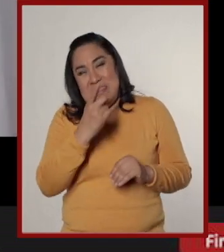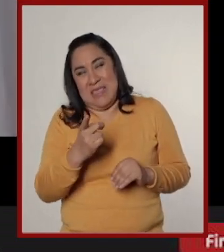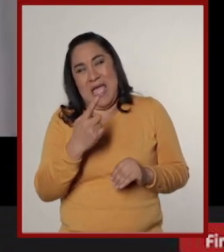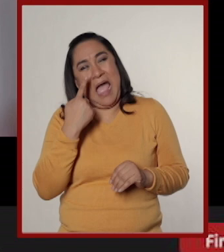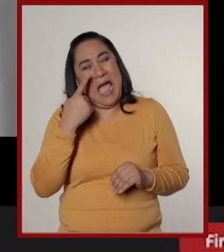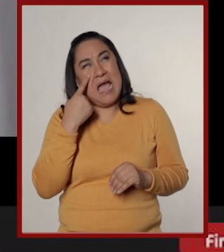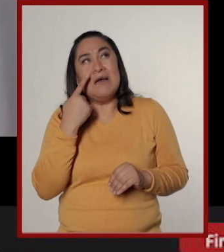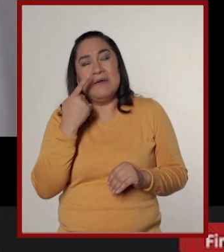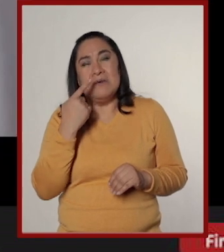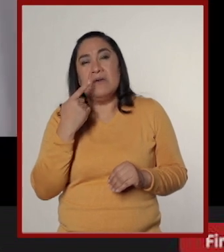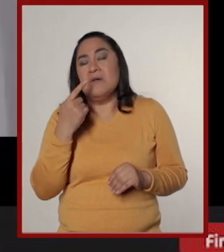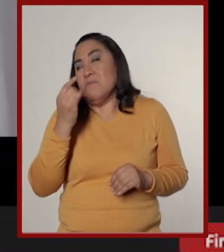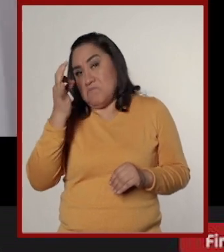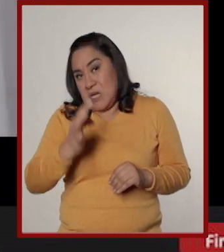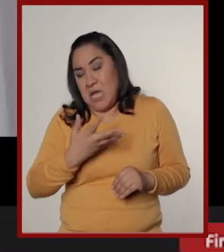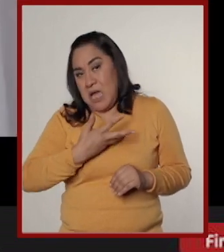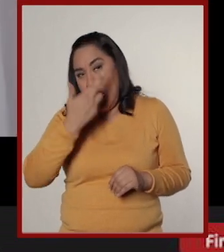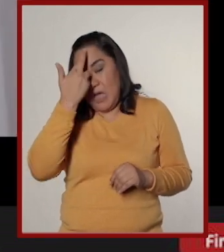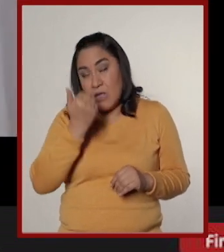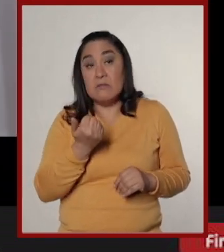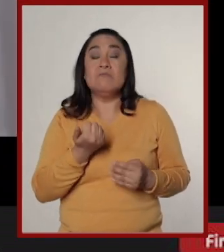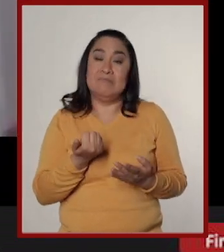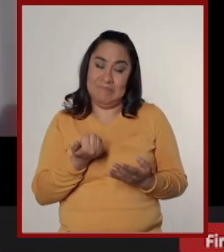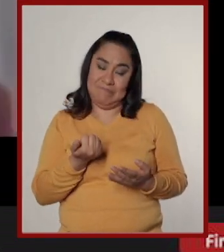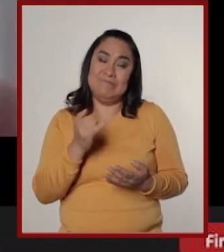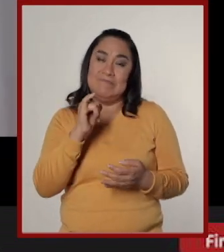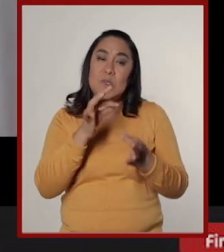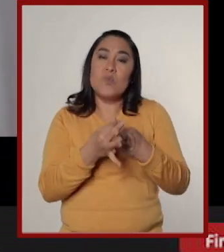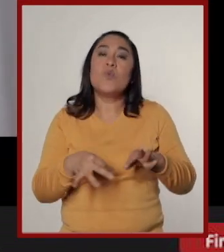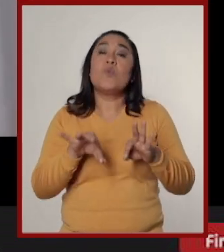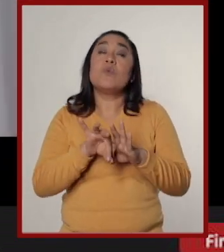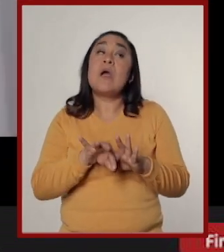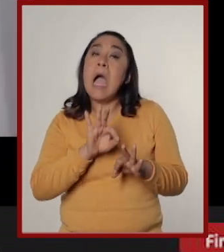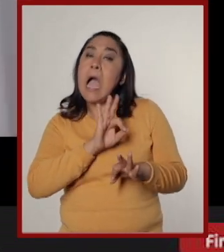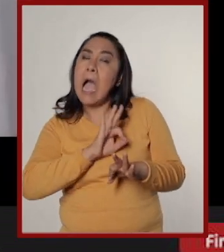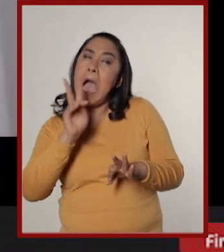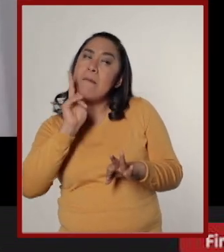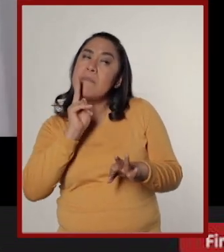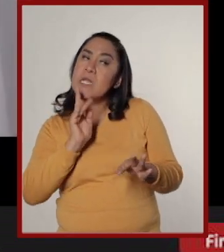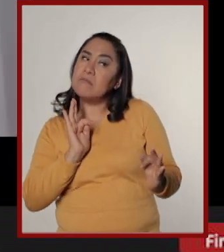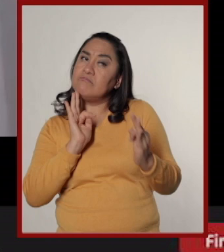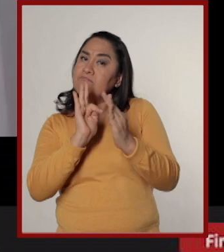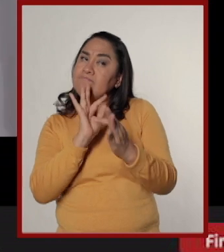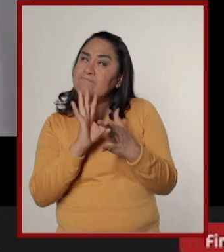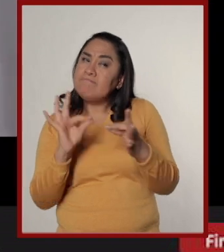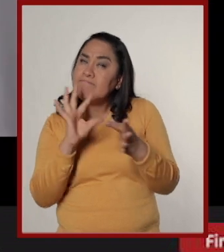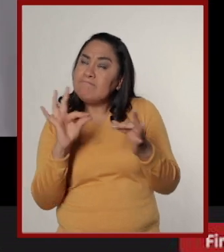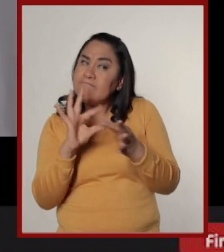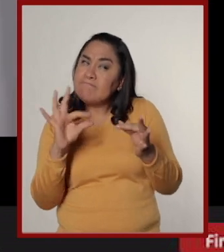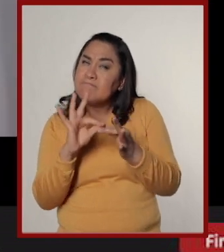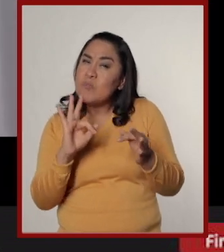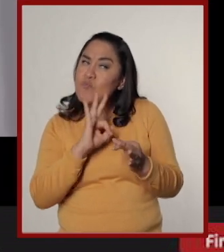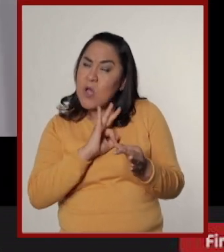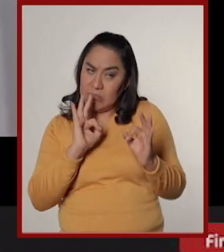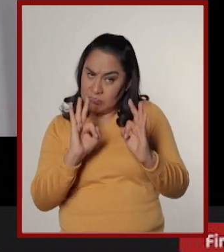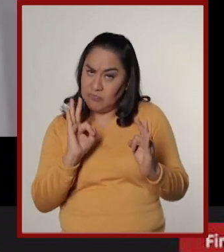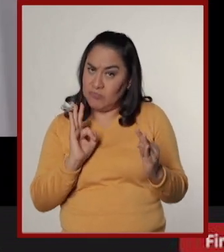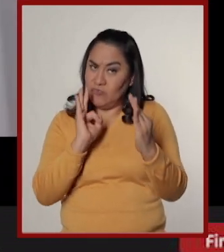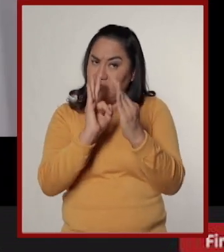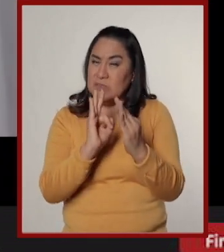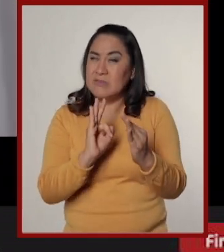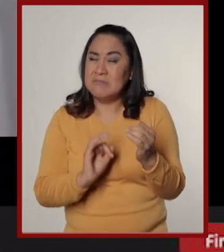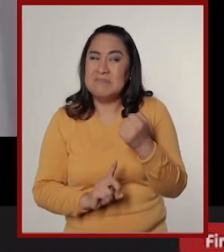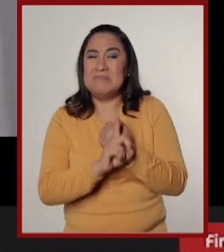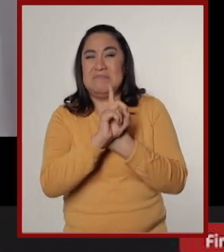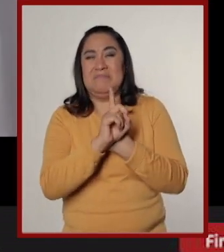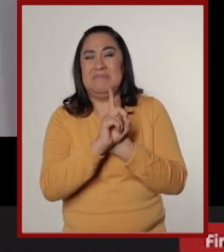Porque cuando hablan del pleito, te están refiriendo al juicio. En el juicio, todo lo decide el juez. El juez decide por tu vida, decide qué va a pasar